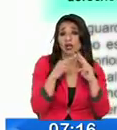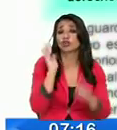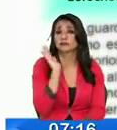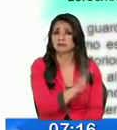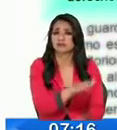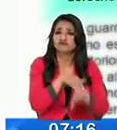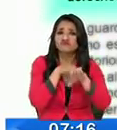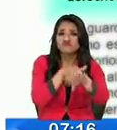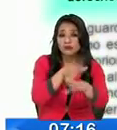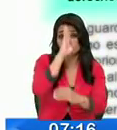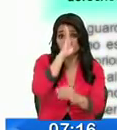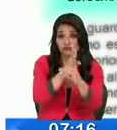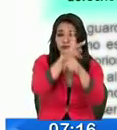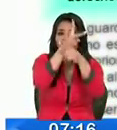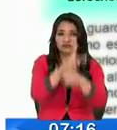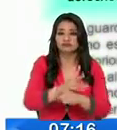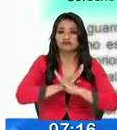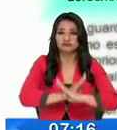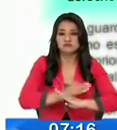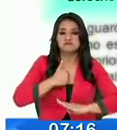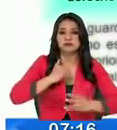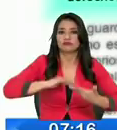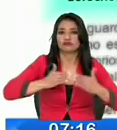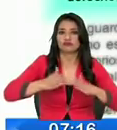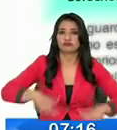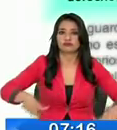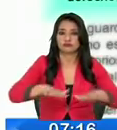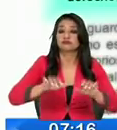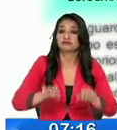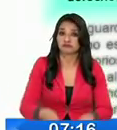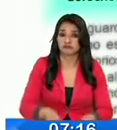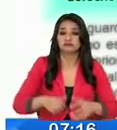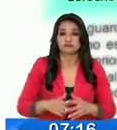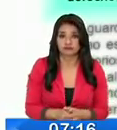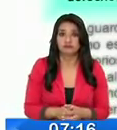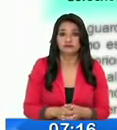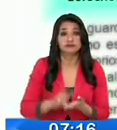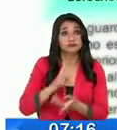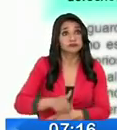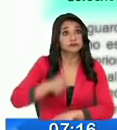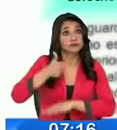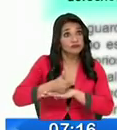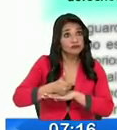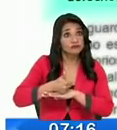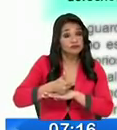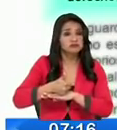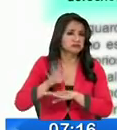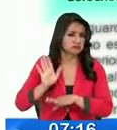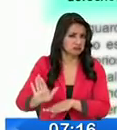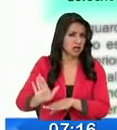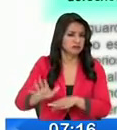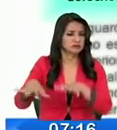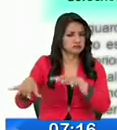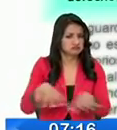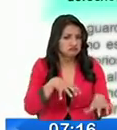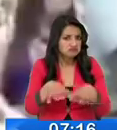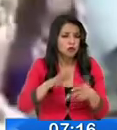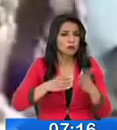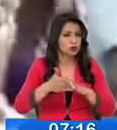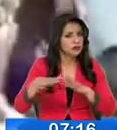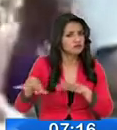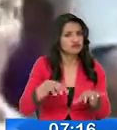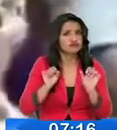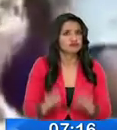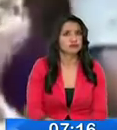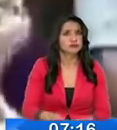como objetivo la protección y defensa de nuestros territorios en coordinación con las autoridades tradicionales y toda la comunidad.